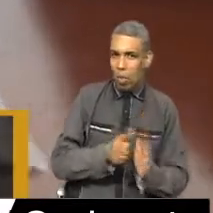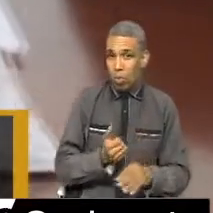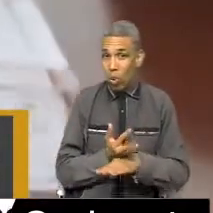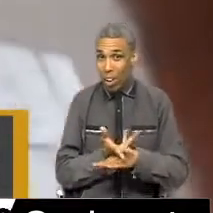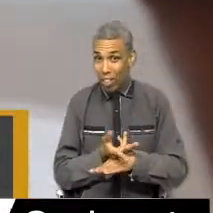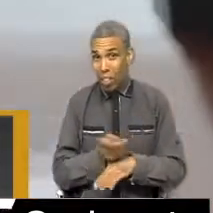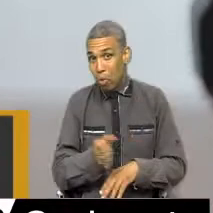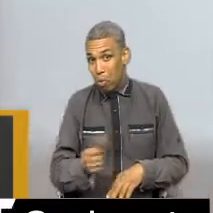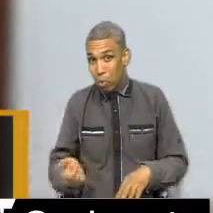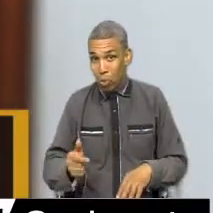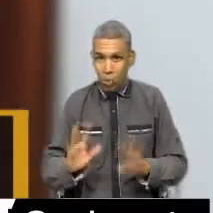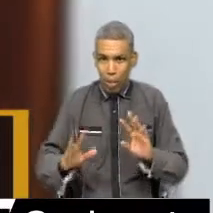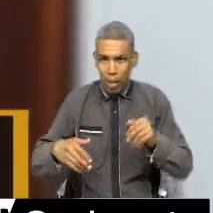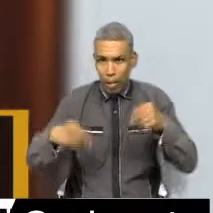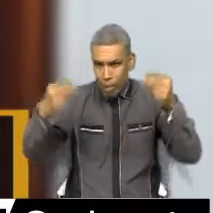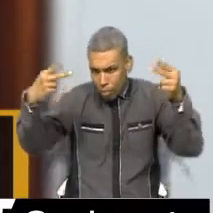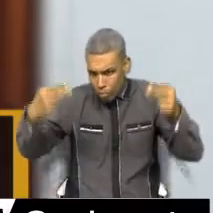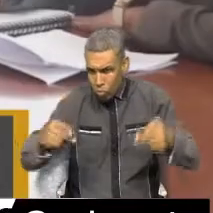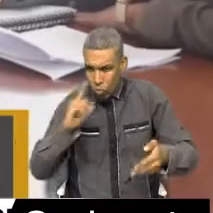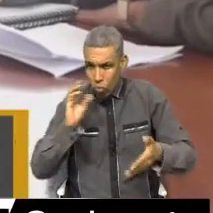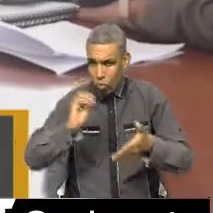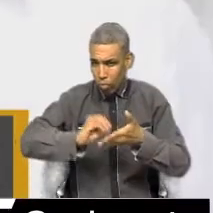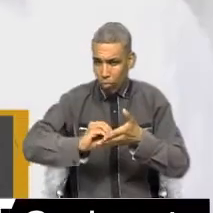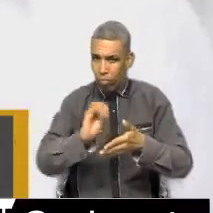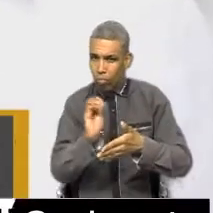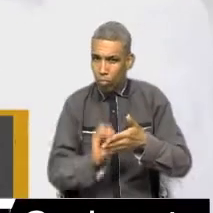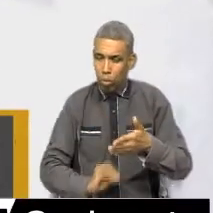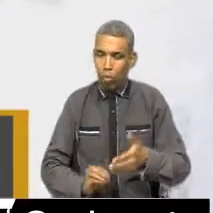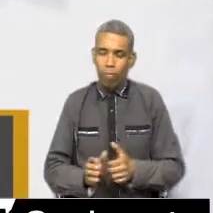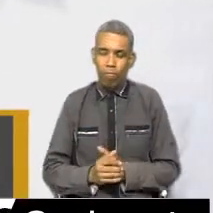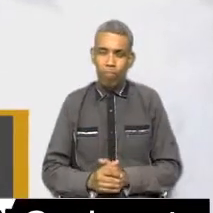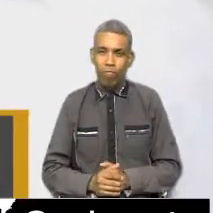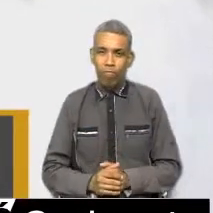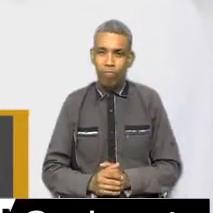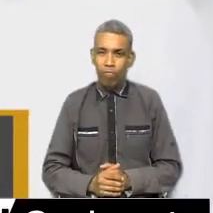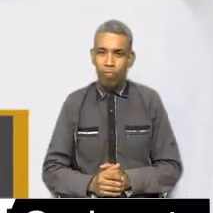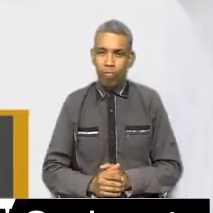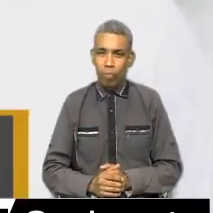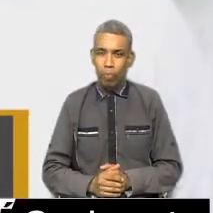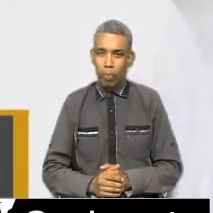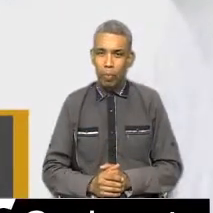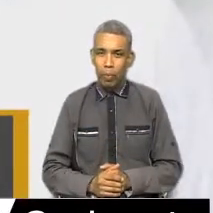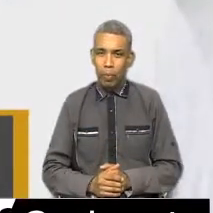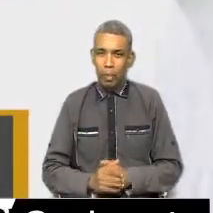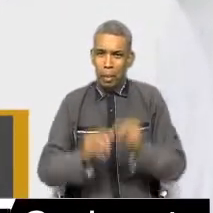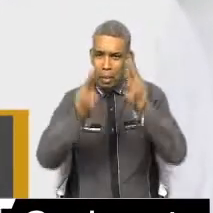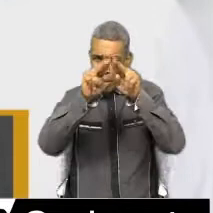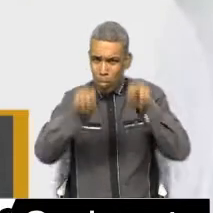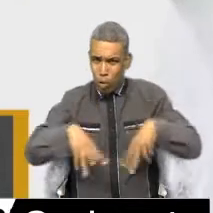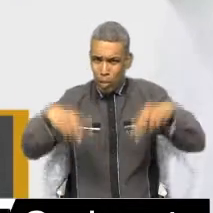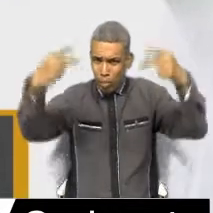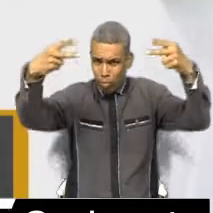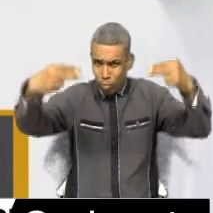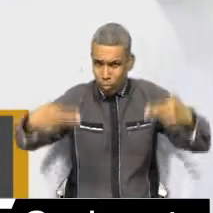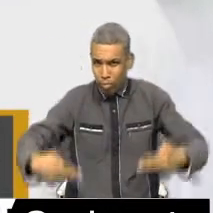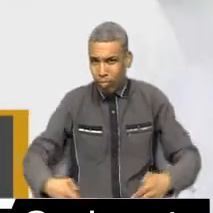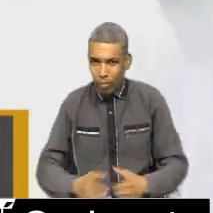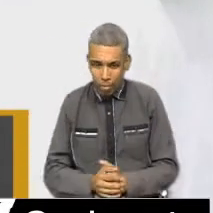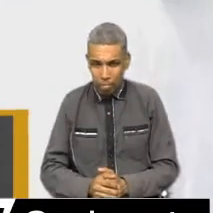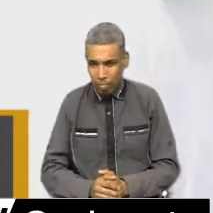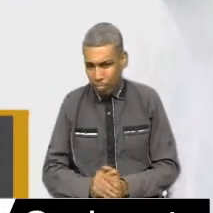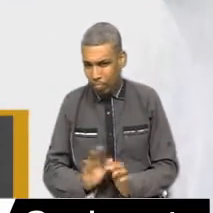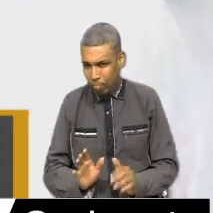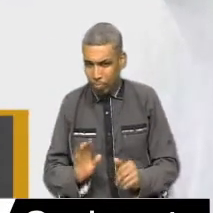están en la plataforma para su respectiva inscripción. Bueno, en plataforma habíamos dejado de subir unos programas porque estábamos en el proceso de renovación de los